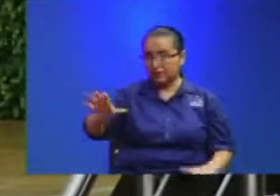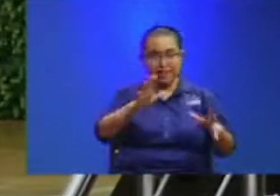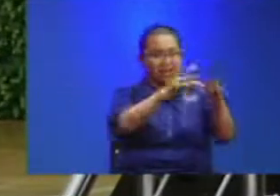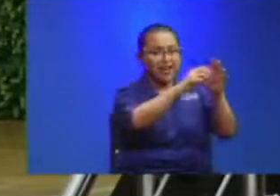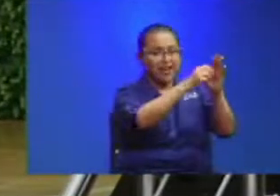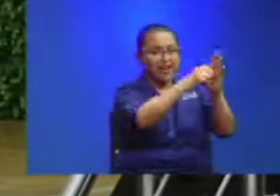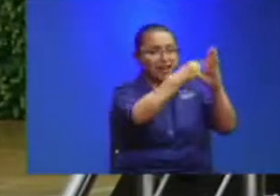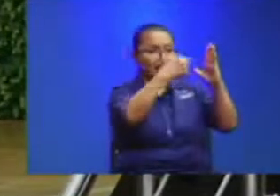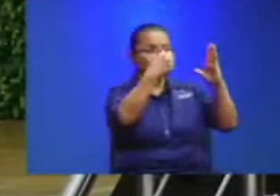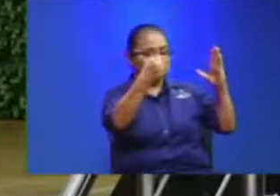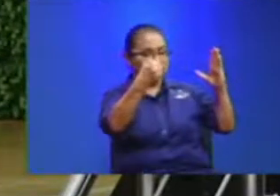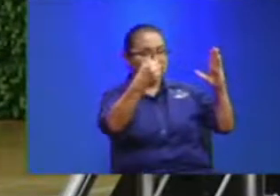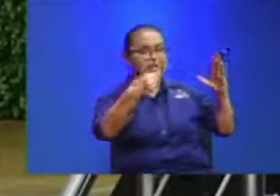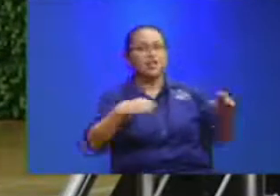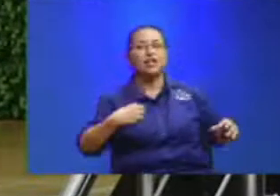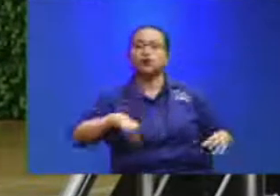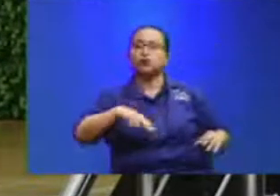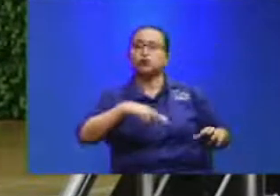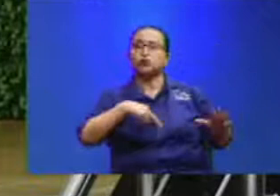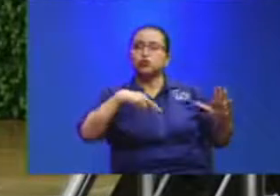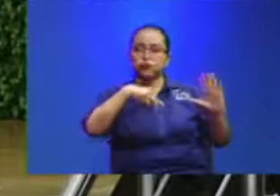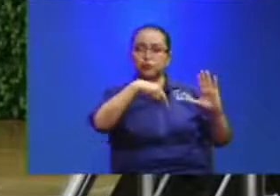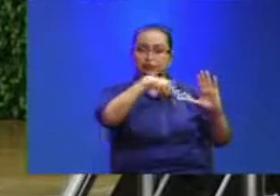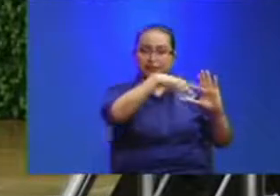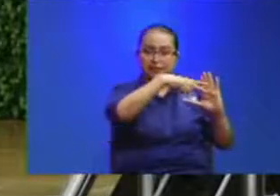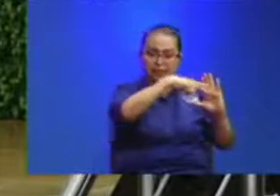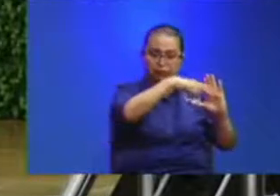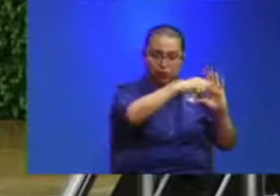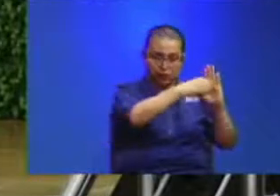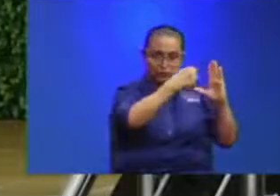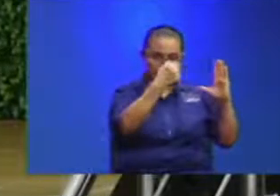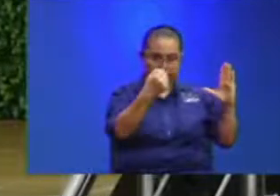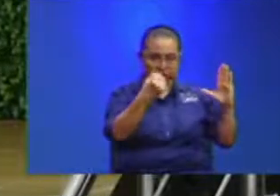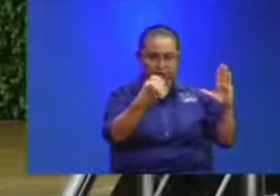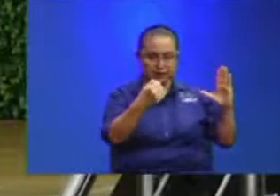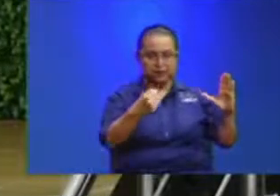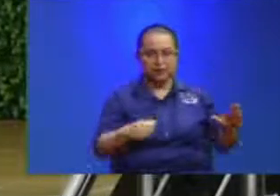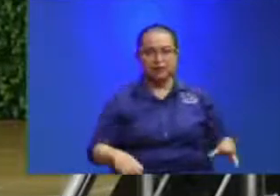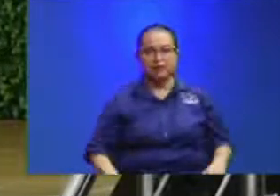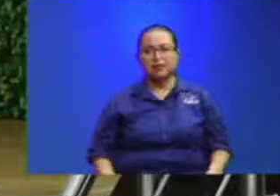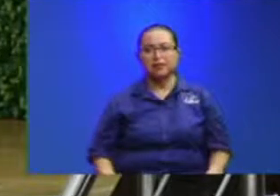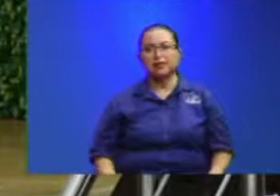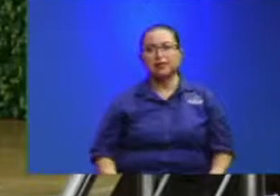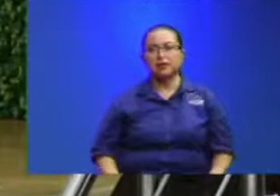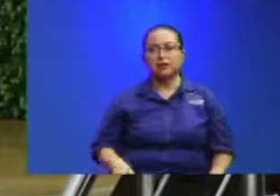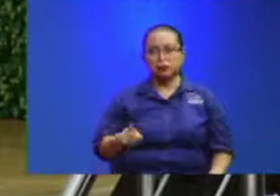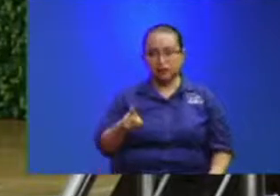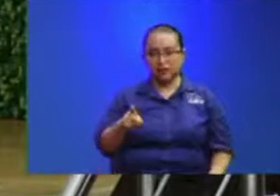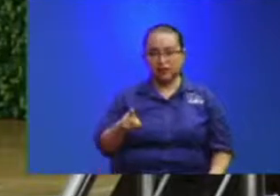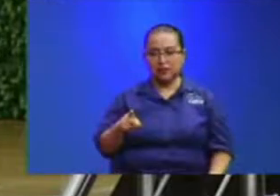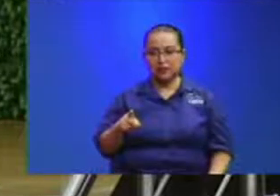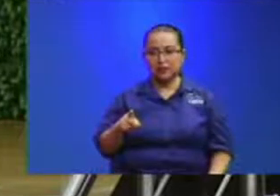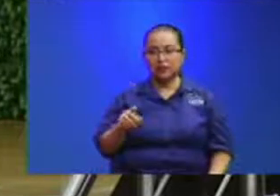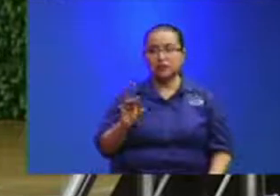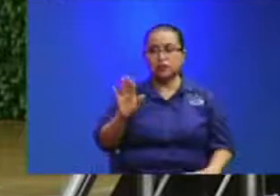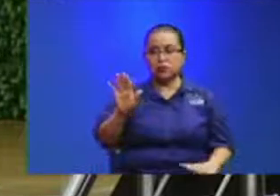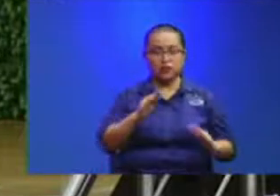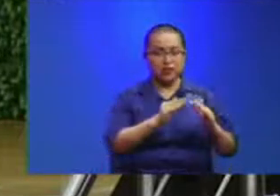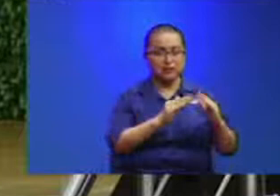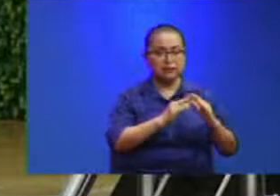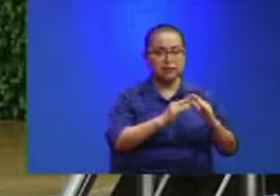tenemos que pasar por las puertas para revisarlas aquí entre nos usted nos realiza las puertas de su casa